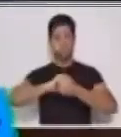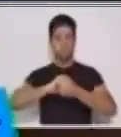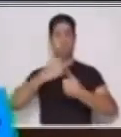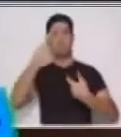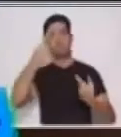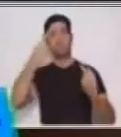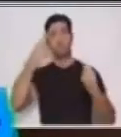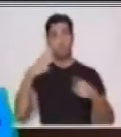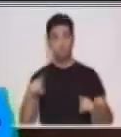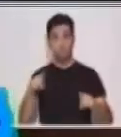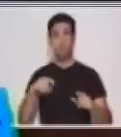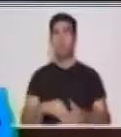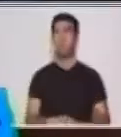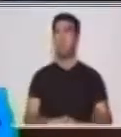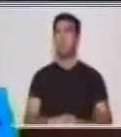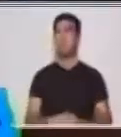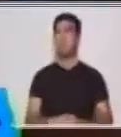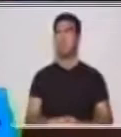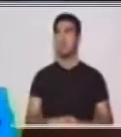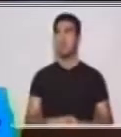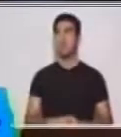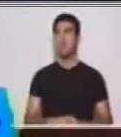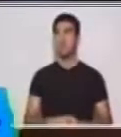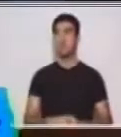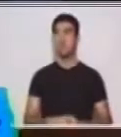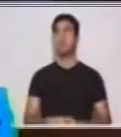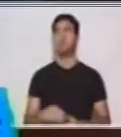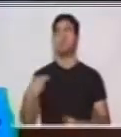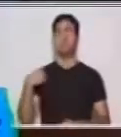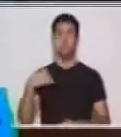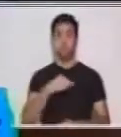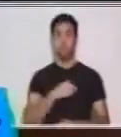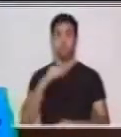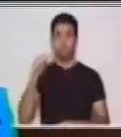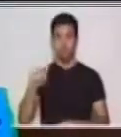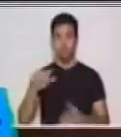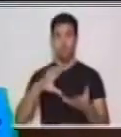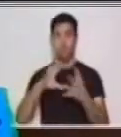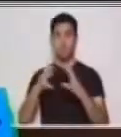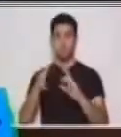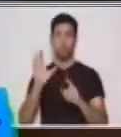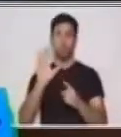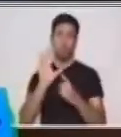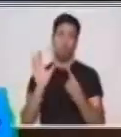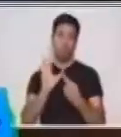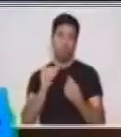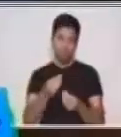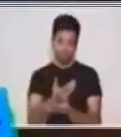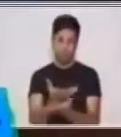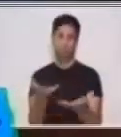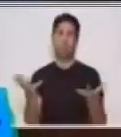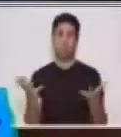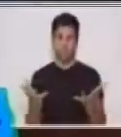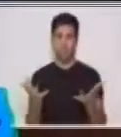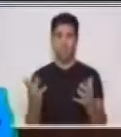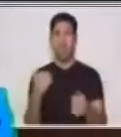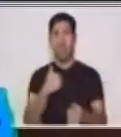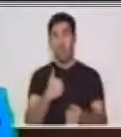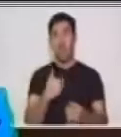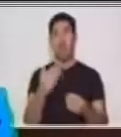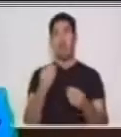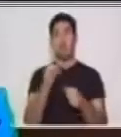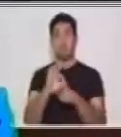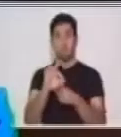países en el mundo pues somos multilingües, multiétnicos, multiculturales, hay muchos pueblos,